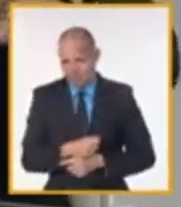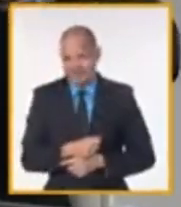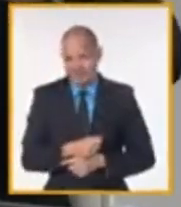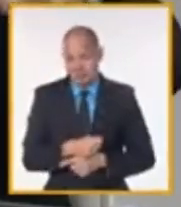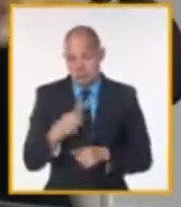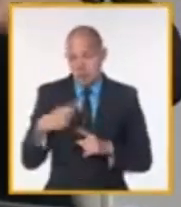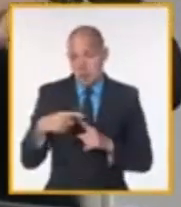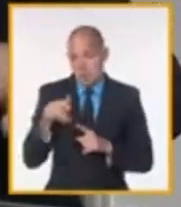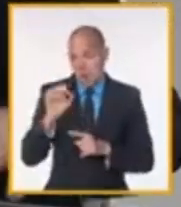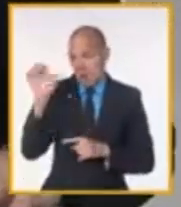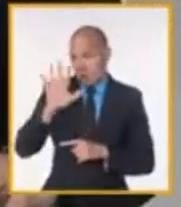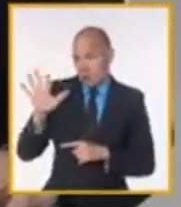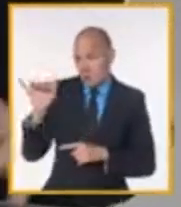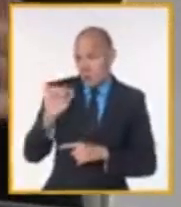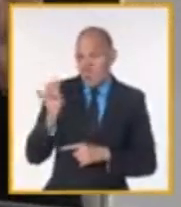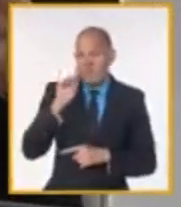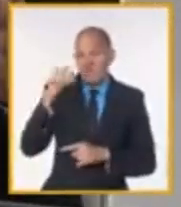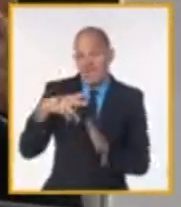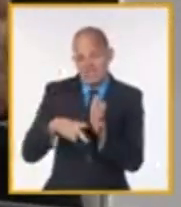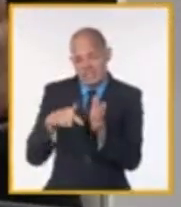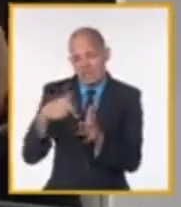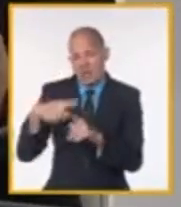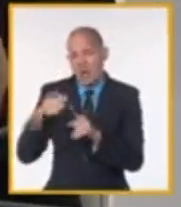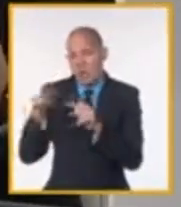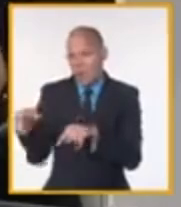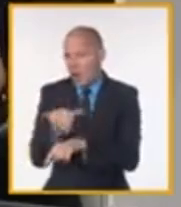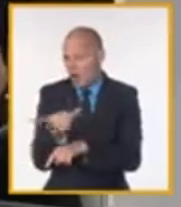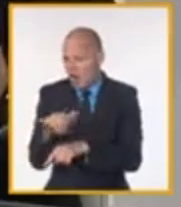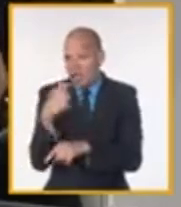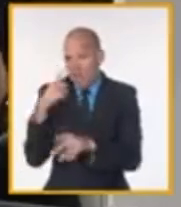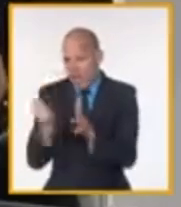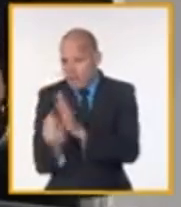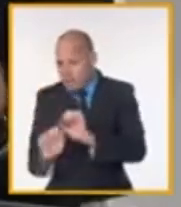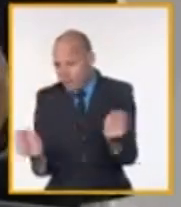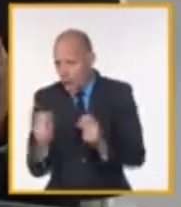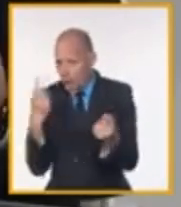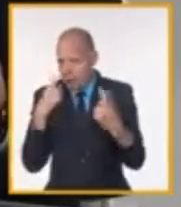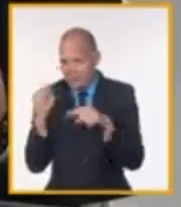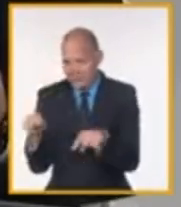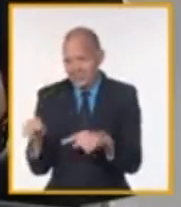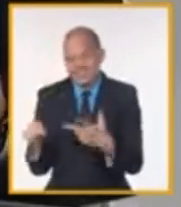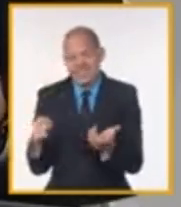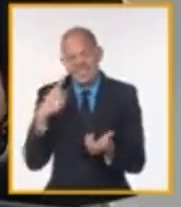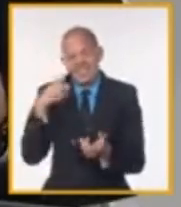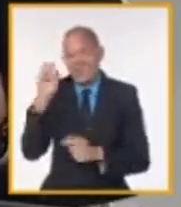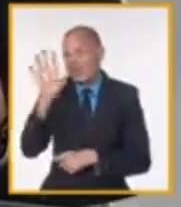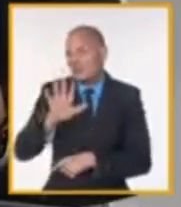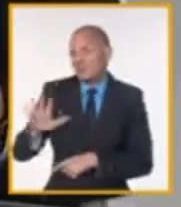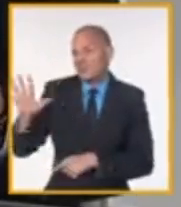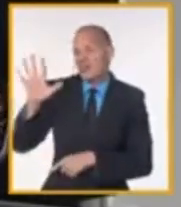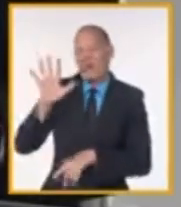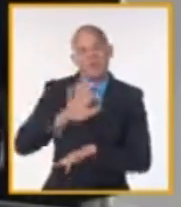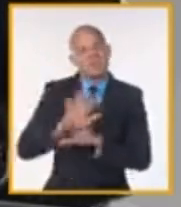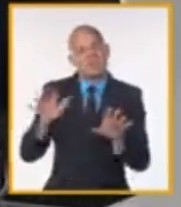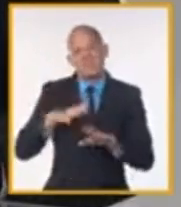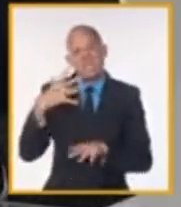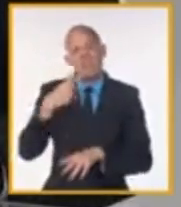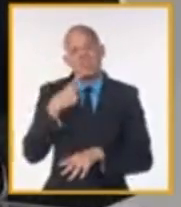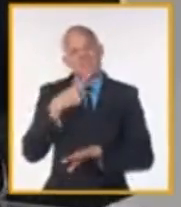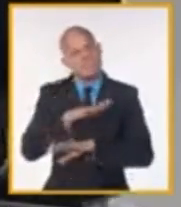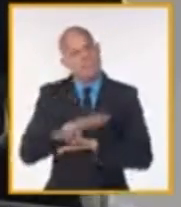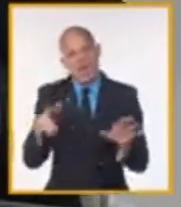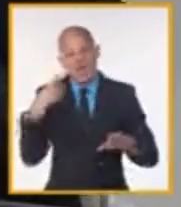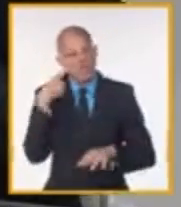trenes saboteando y esas cosas porque el mundo occidental se ha dado cuenta de que ya